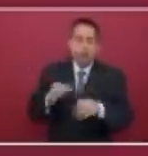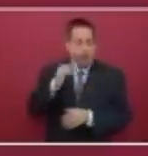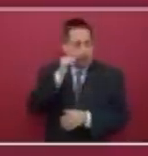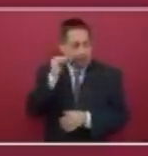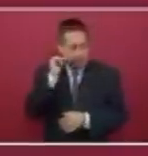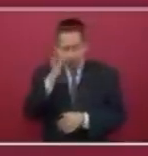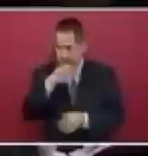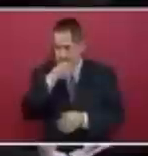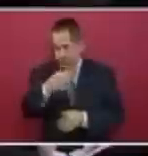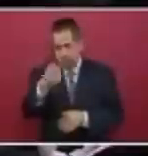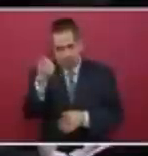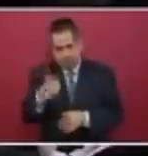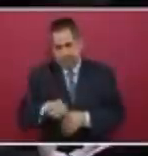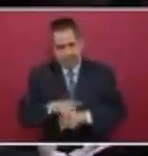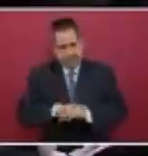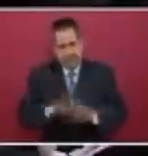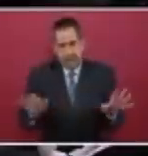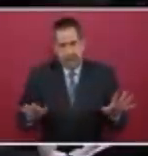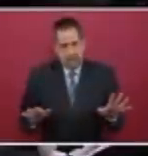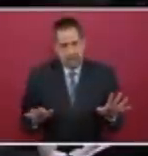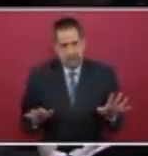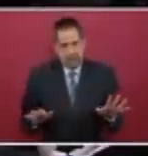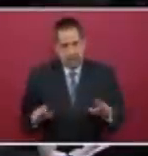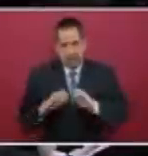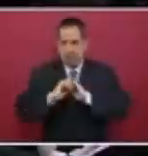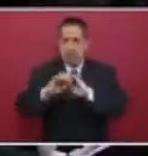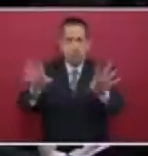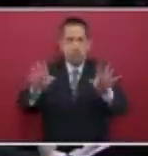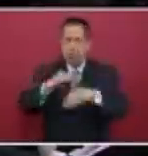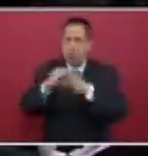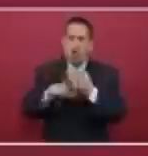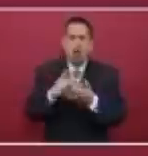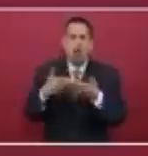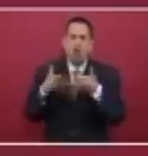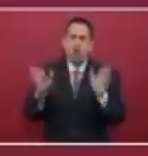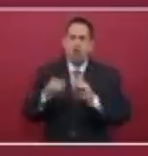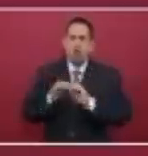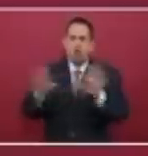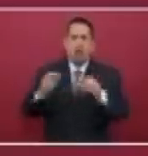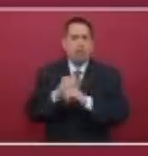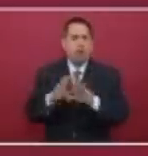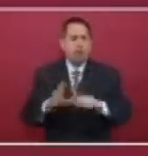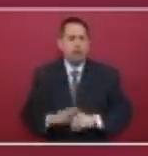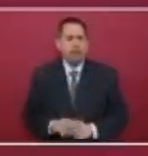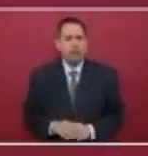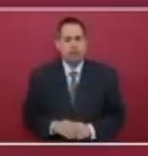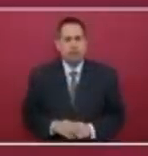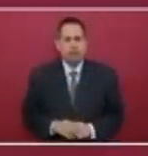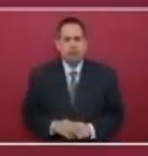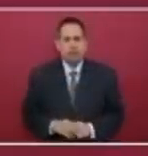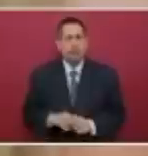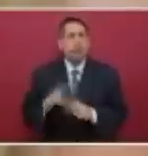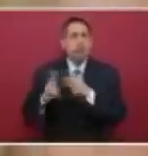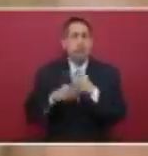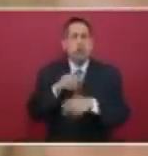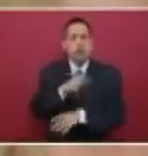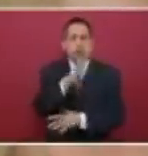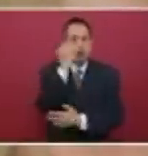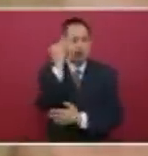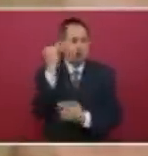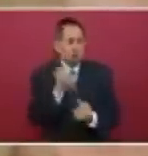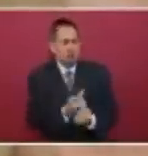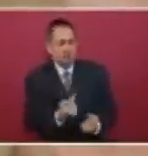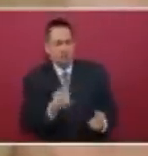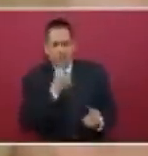di la instrucción de que se hacen públicos todos los informes y retomando el tema de las estancias